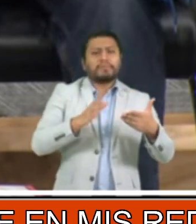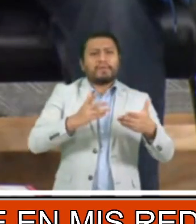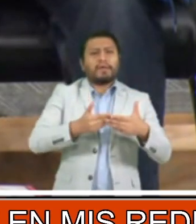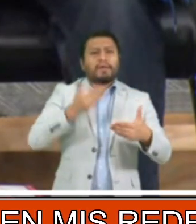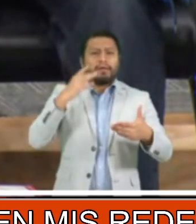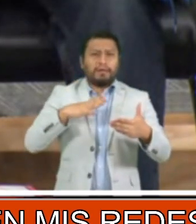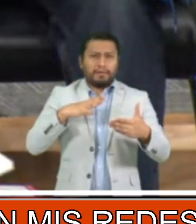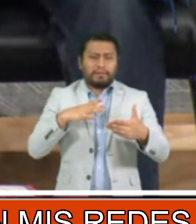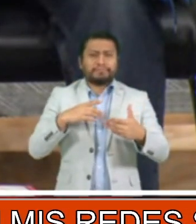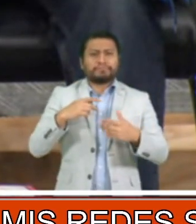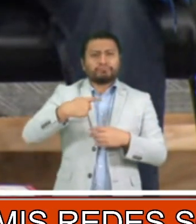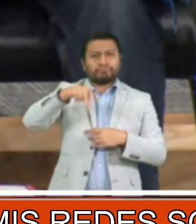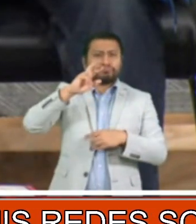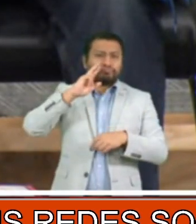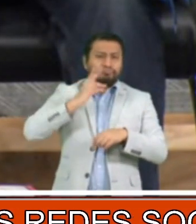en su abanderado.